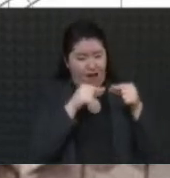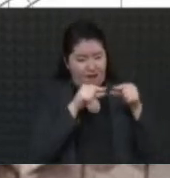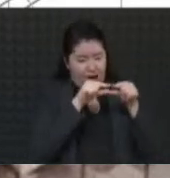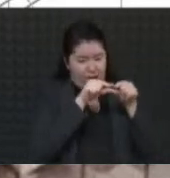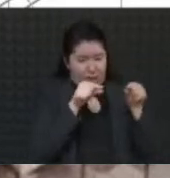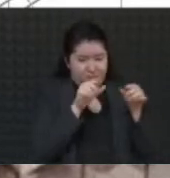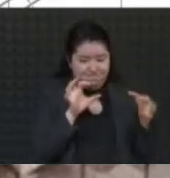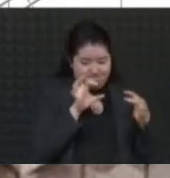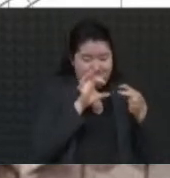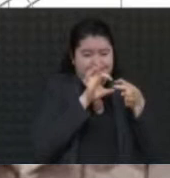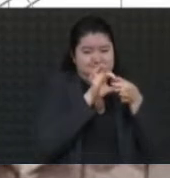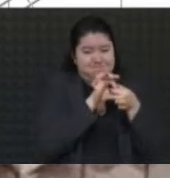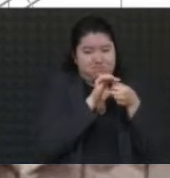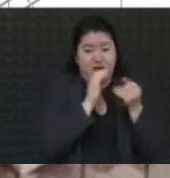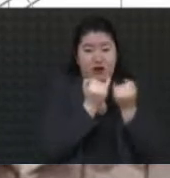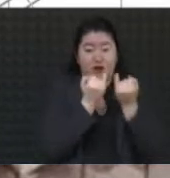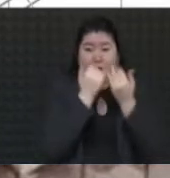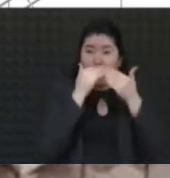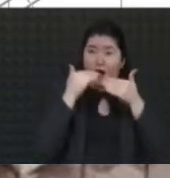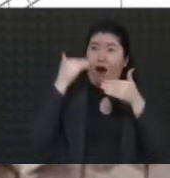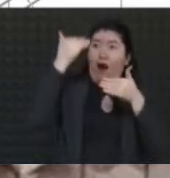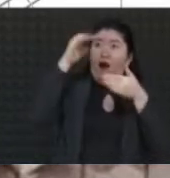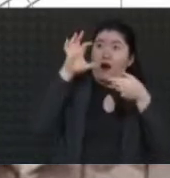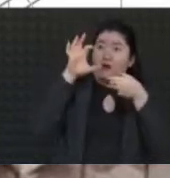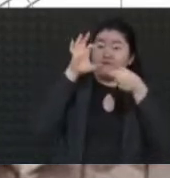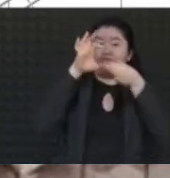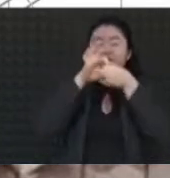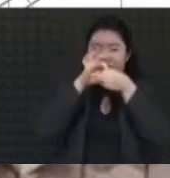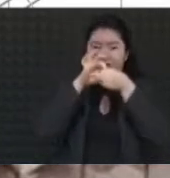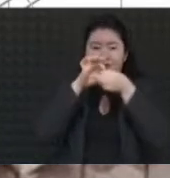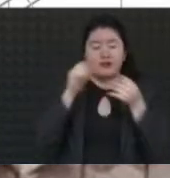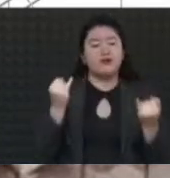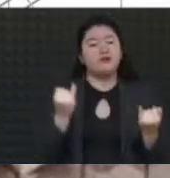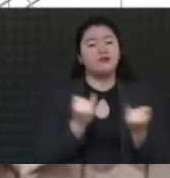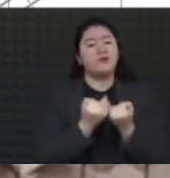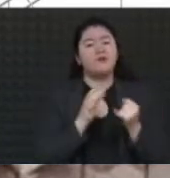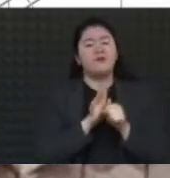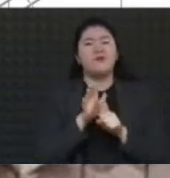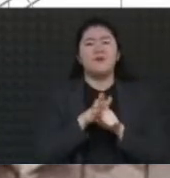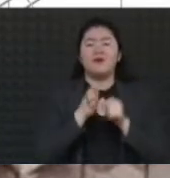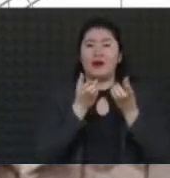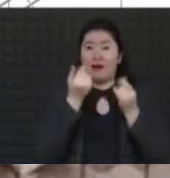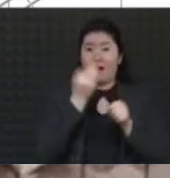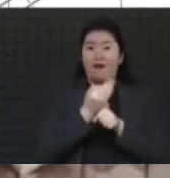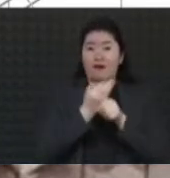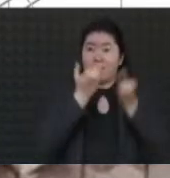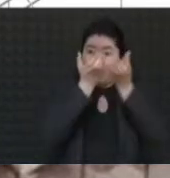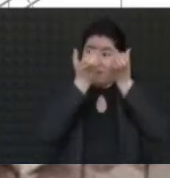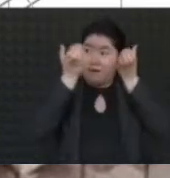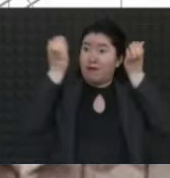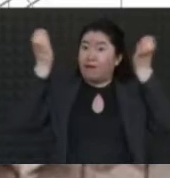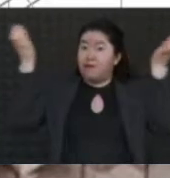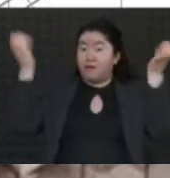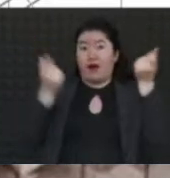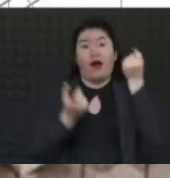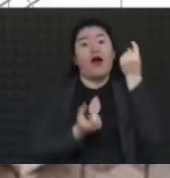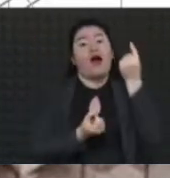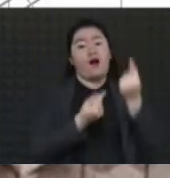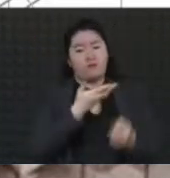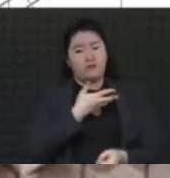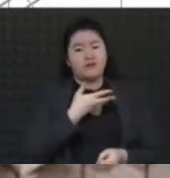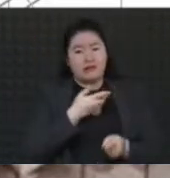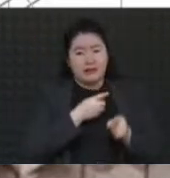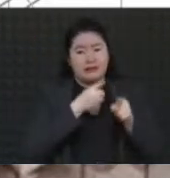traves existentes y unidos a la parte superior, y además tomando los voladizos, que actualmente existen algunos diafragmas, pero no